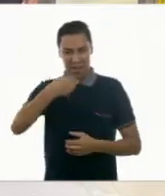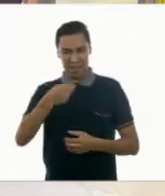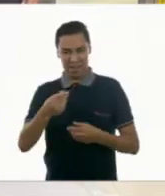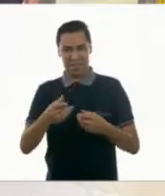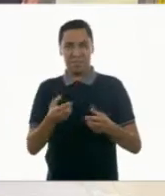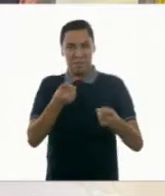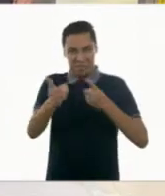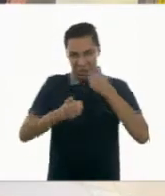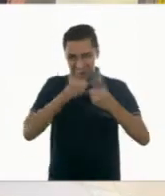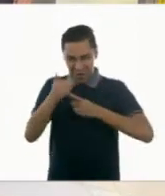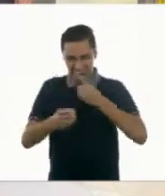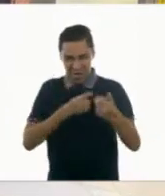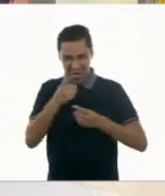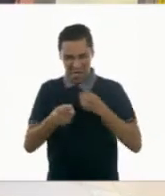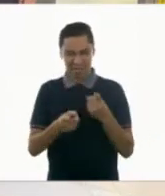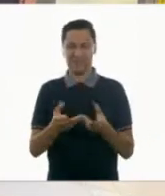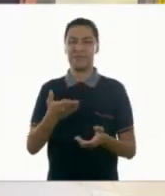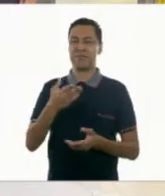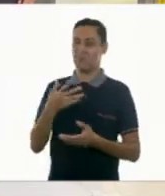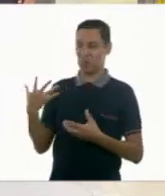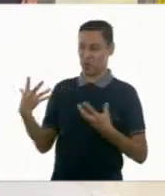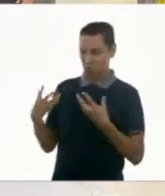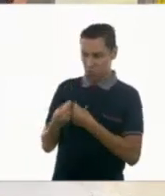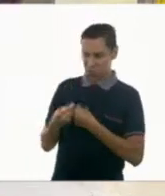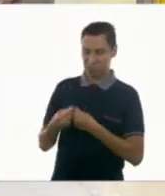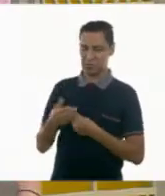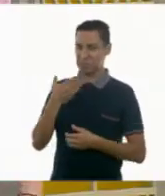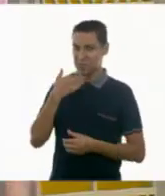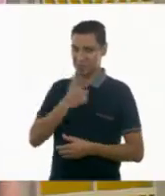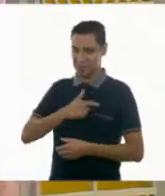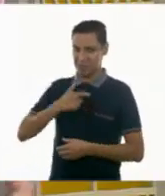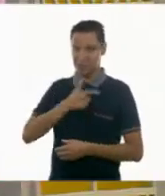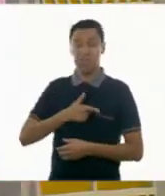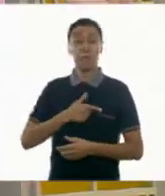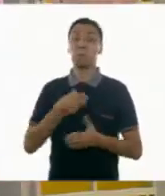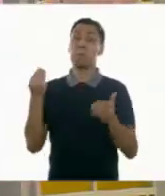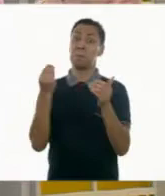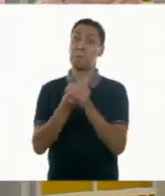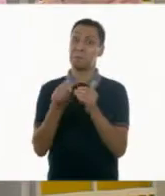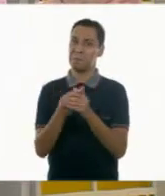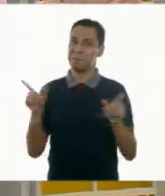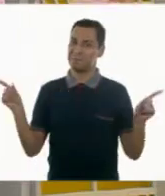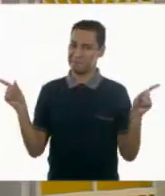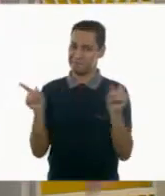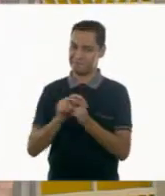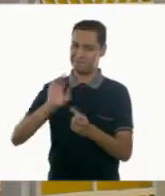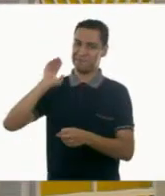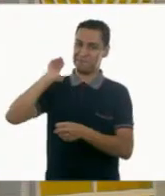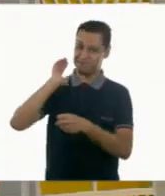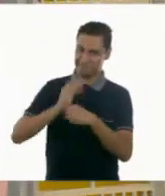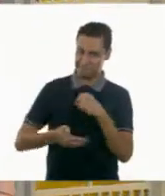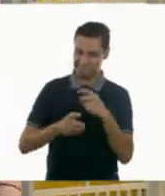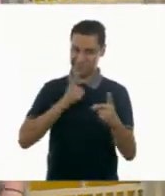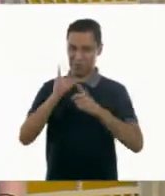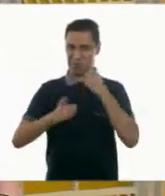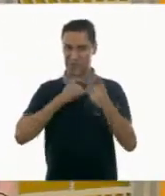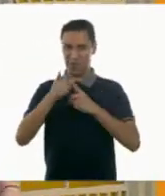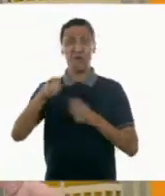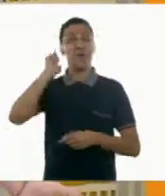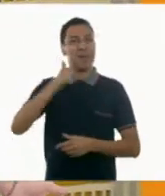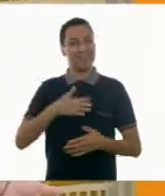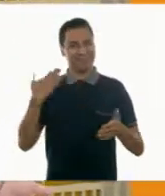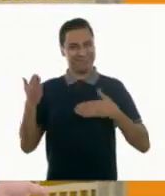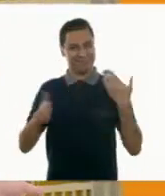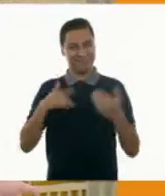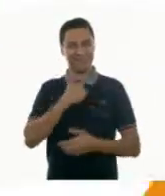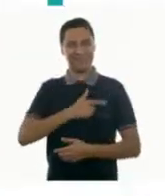física con nosotros. Es un gusto compartir contigo. Hemos terminado con la sesión de educación física. Espero que lo hayan disfrutado